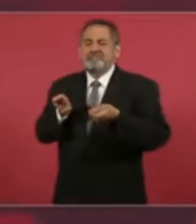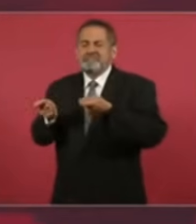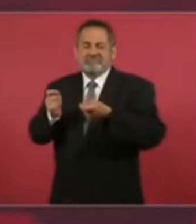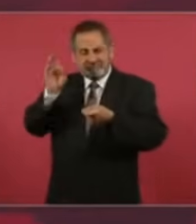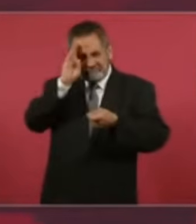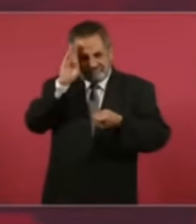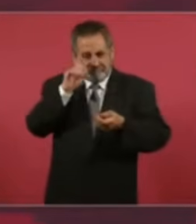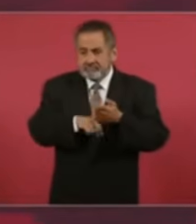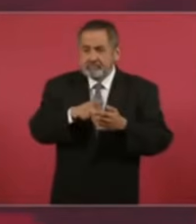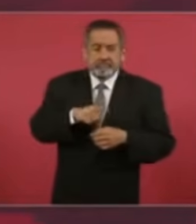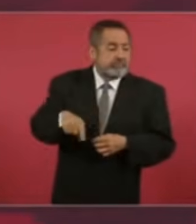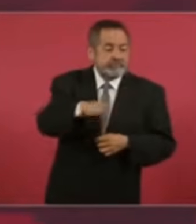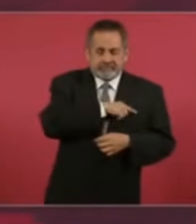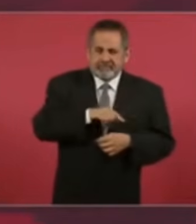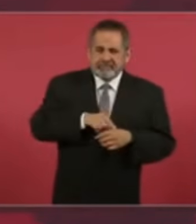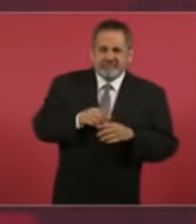en la mente.